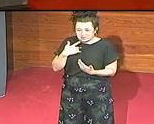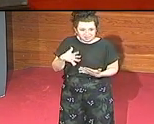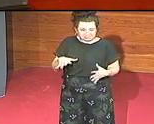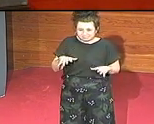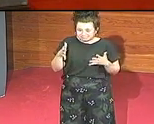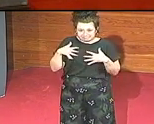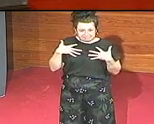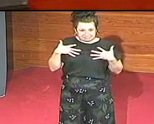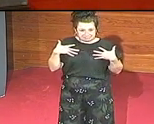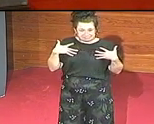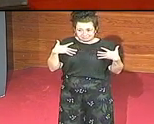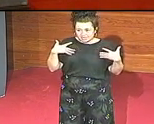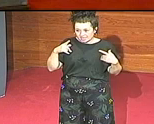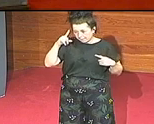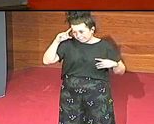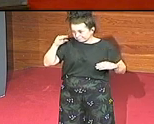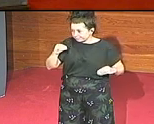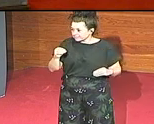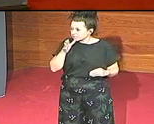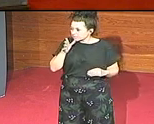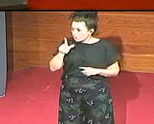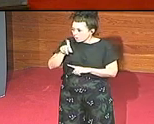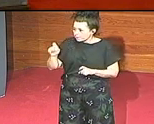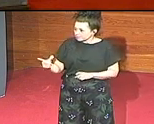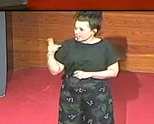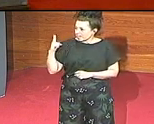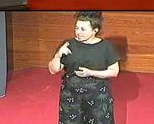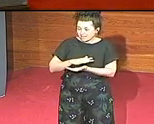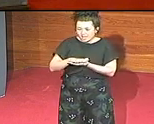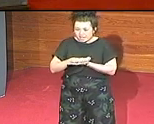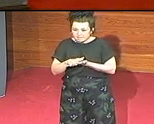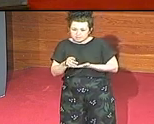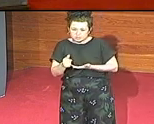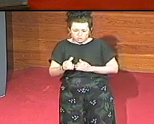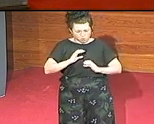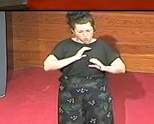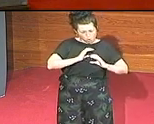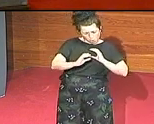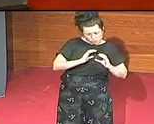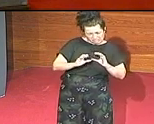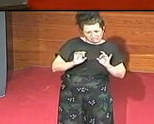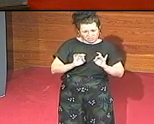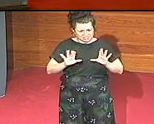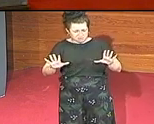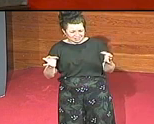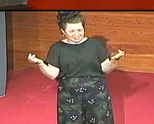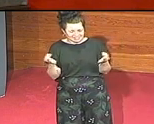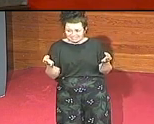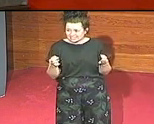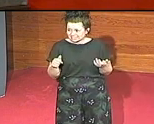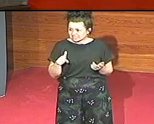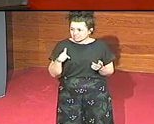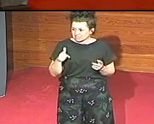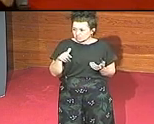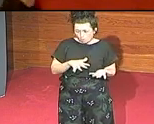pregunta sería ayer comentábamos un poco de lo que es comunicación y democracia aplicaciones de esto para